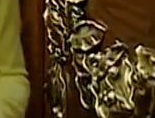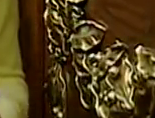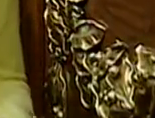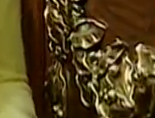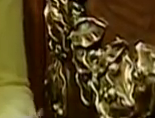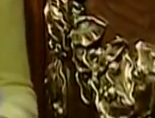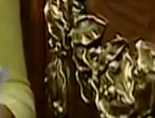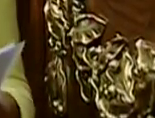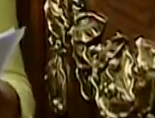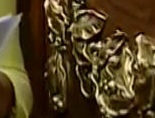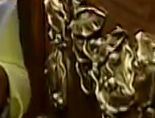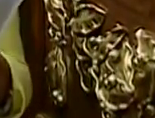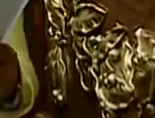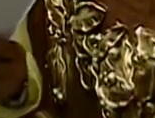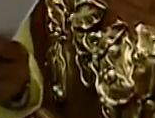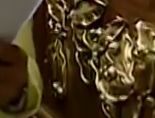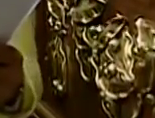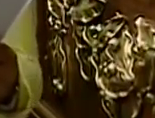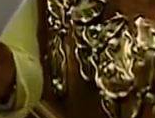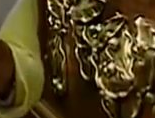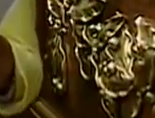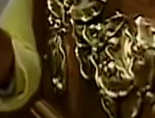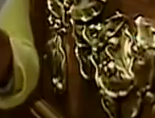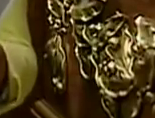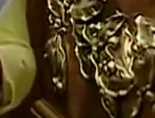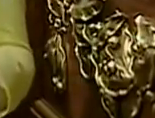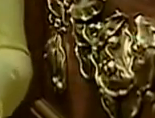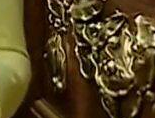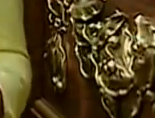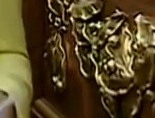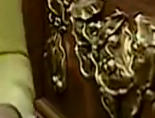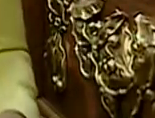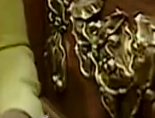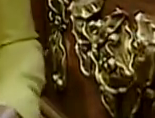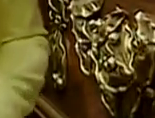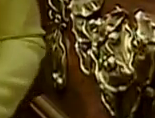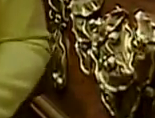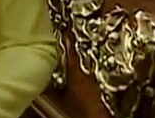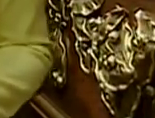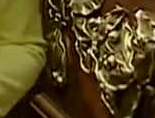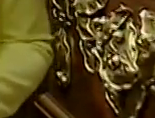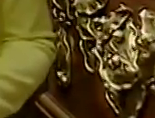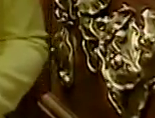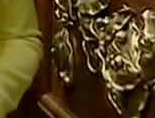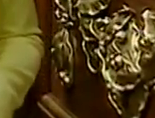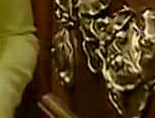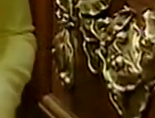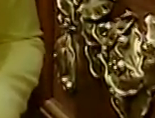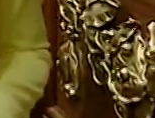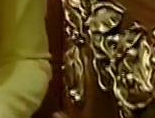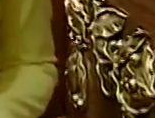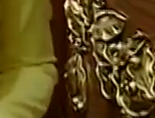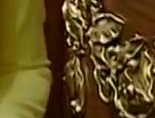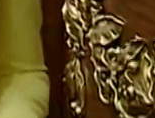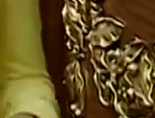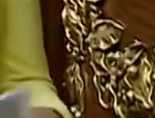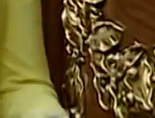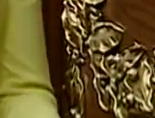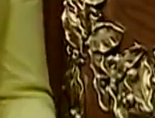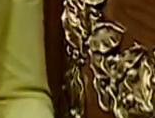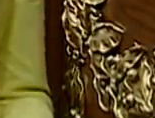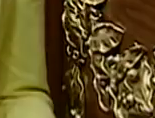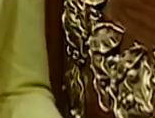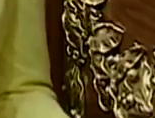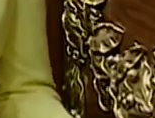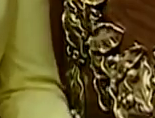personas con discapacidad, también se pronunció y asegura que este es el nuevo comienzo de la Revolución Bolivariana. De la